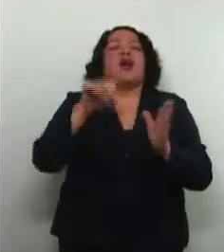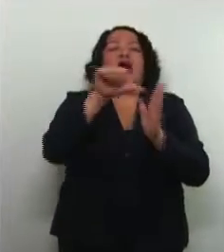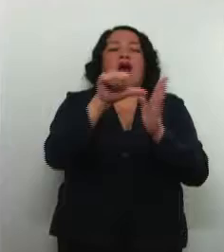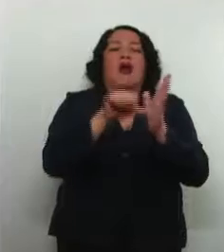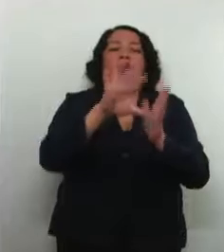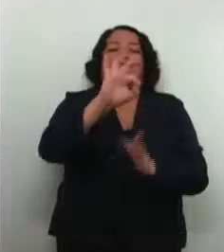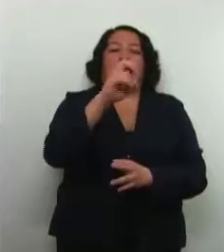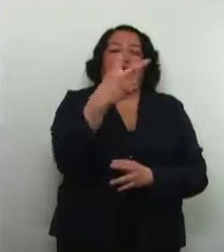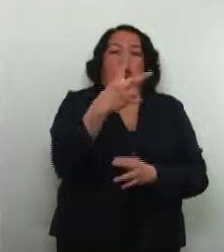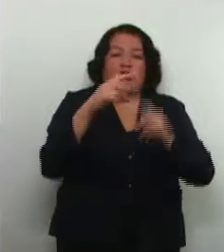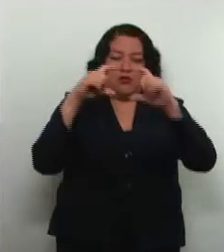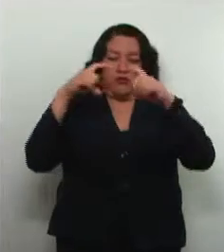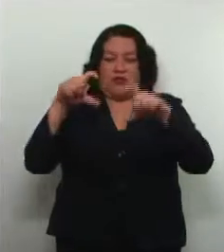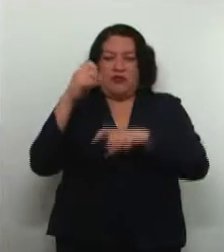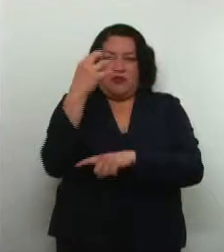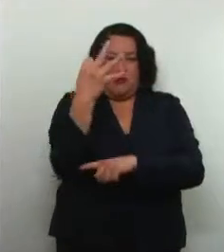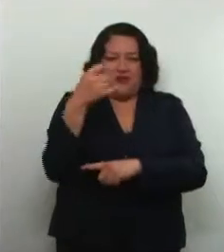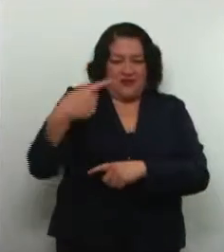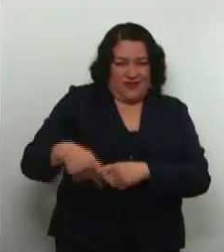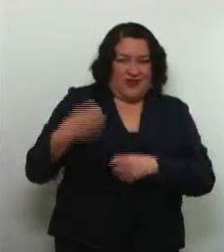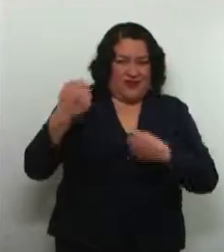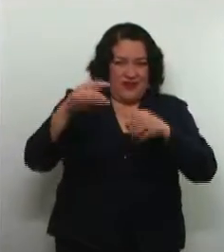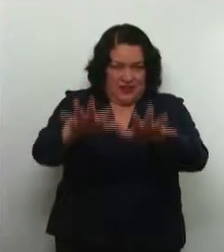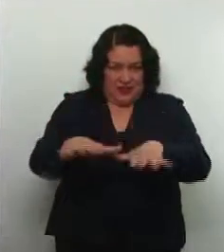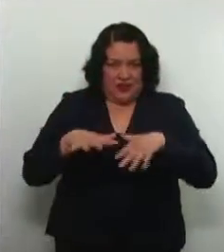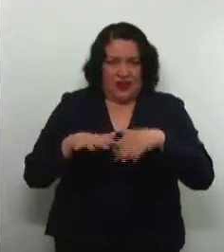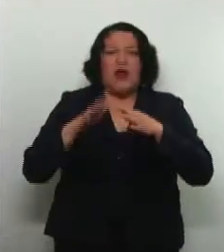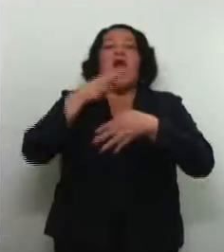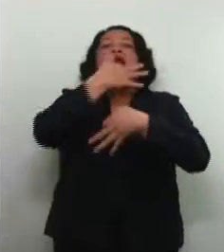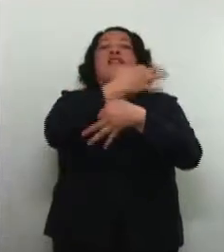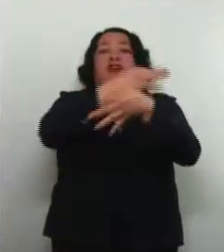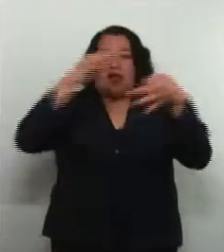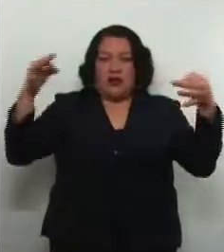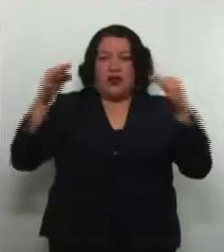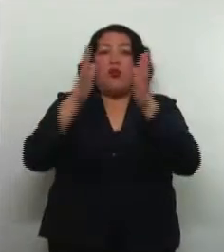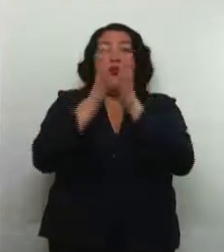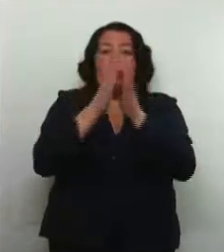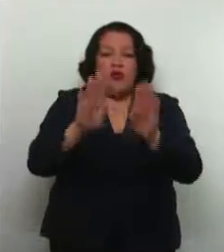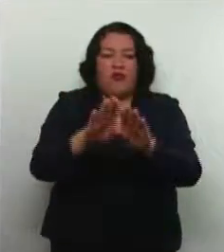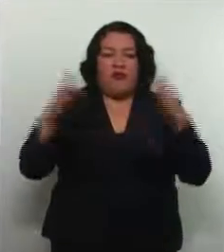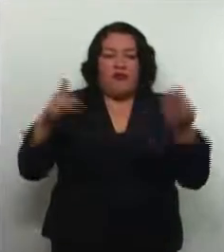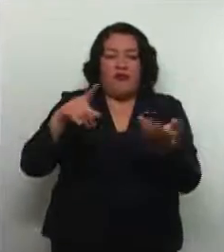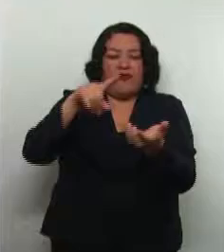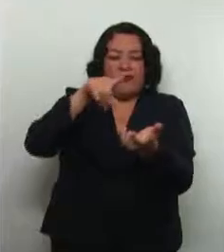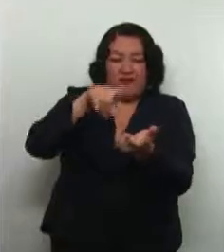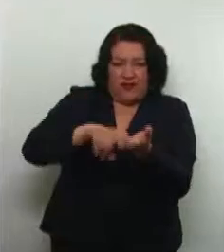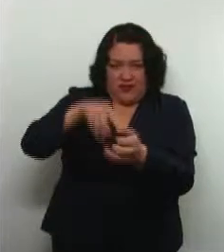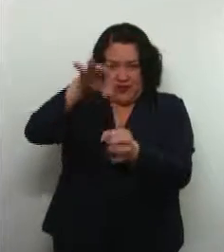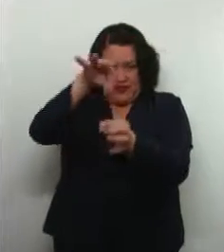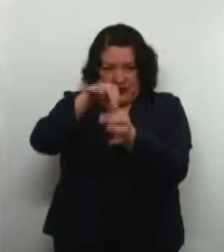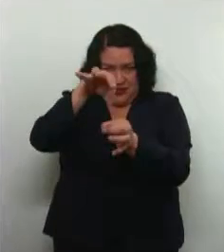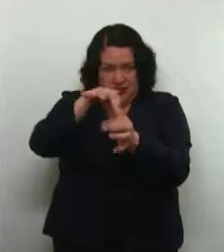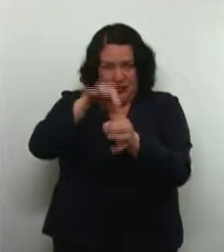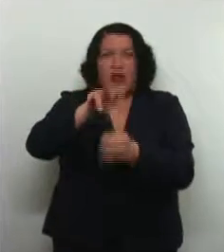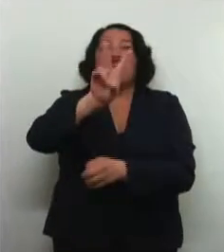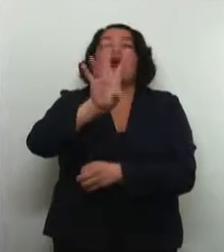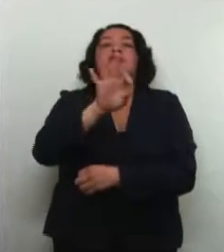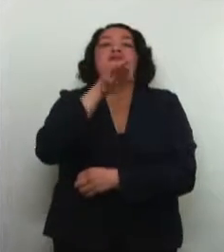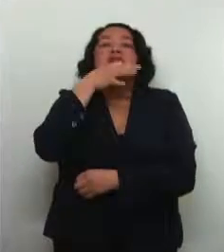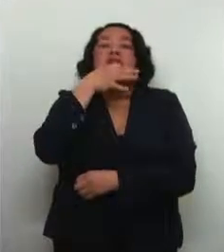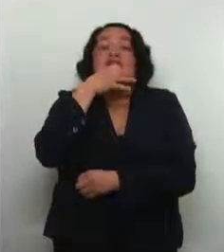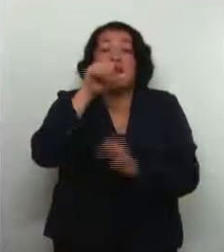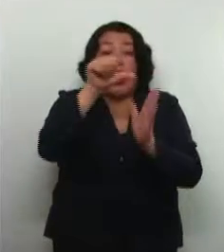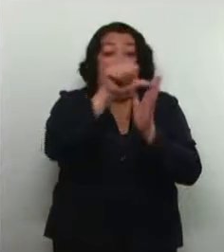del Reglamento para el Gobierno Interior. Ábrase el sistema electrónico por 2 minutos para proceder a la votación del